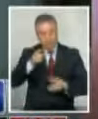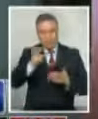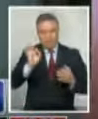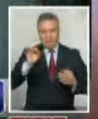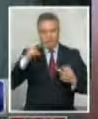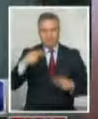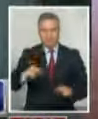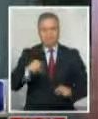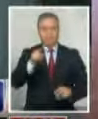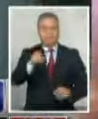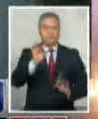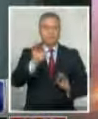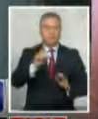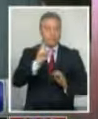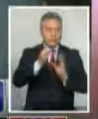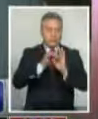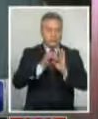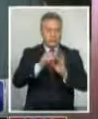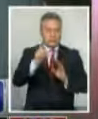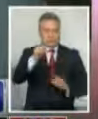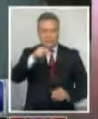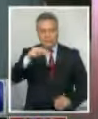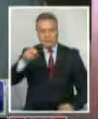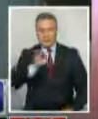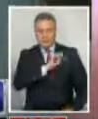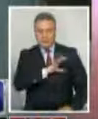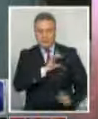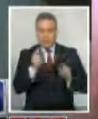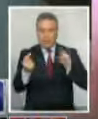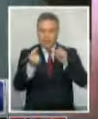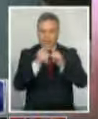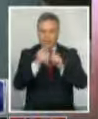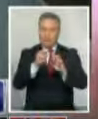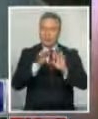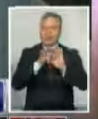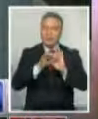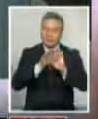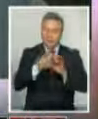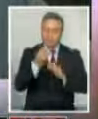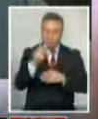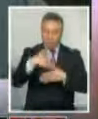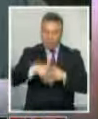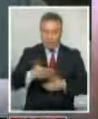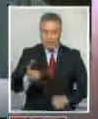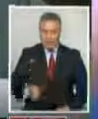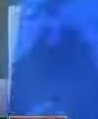a esta hora con CNN Chile y muy buenas tardes. De nada, gracias Matilde, buenas tardes.